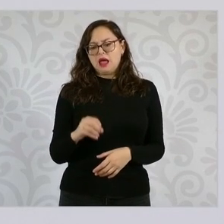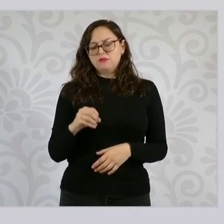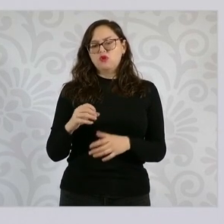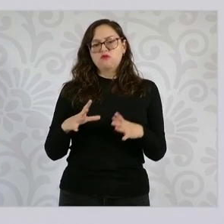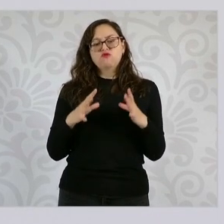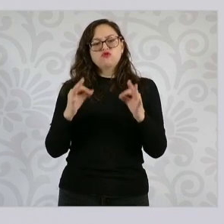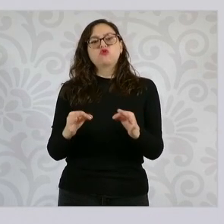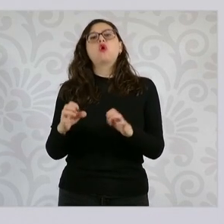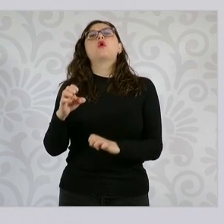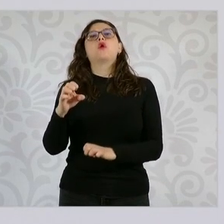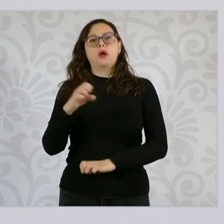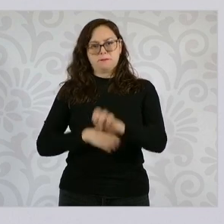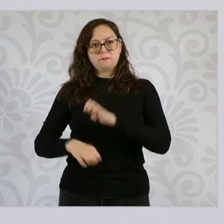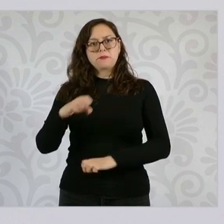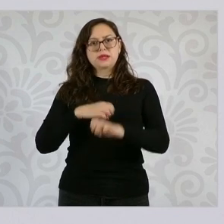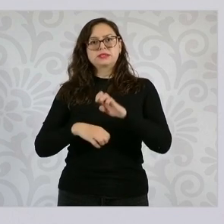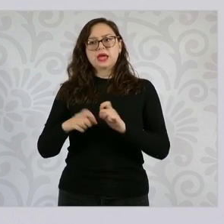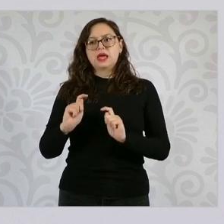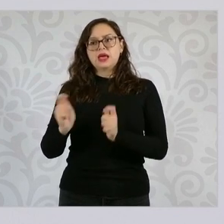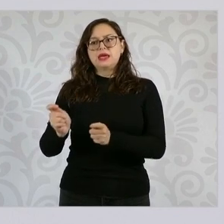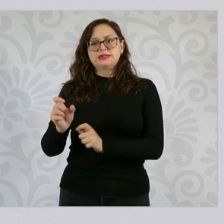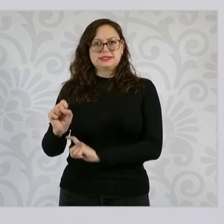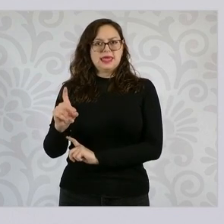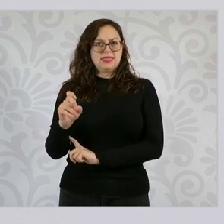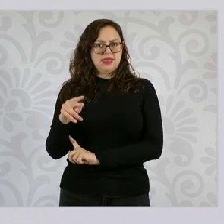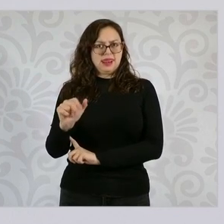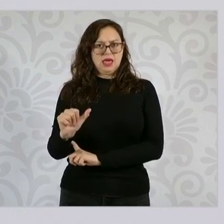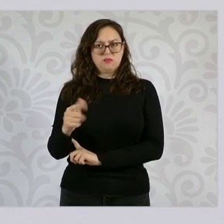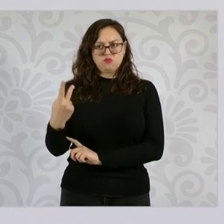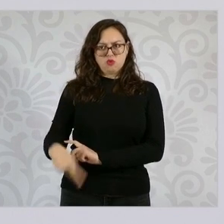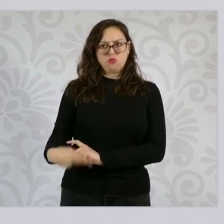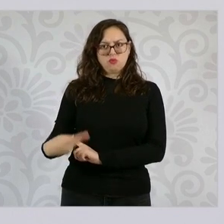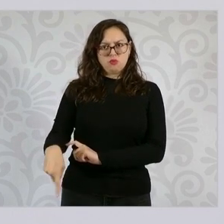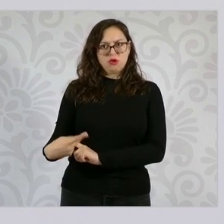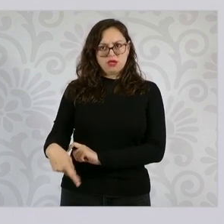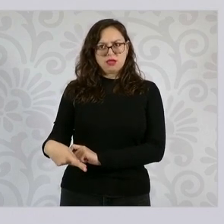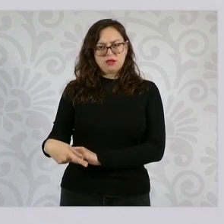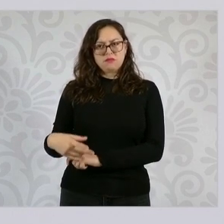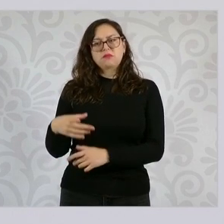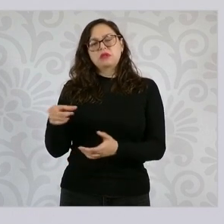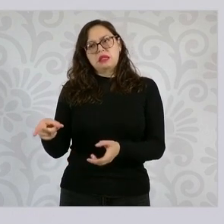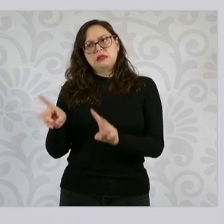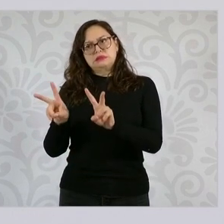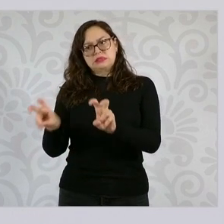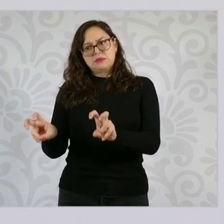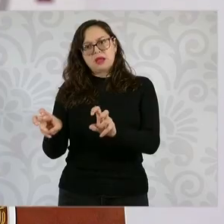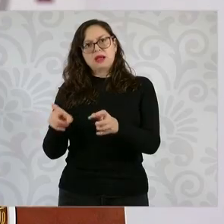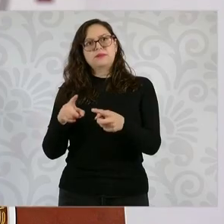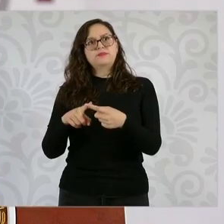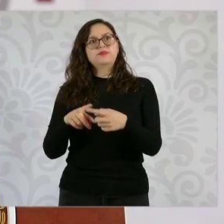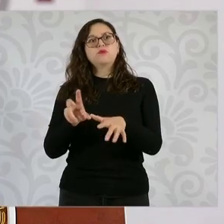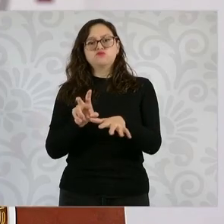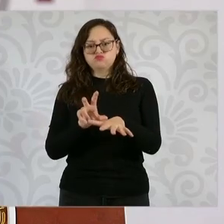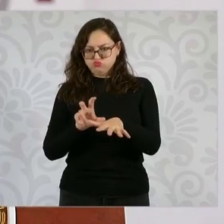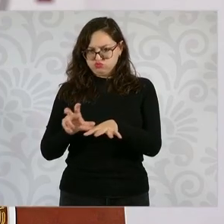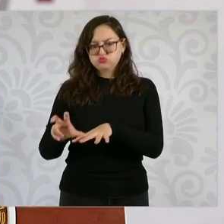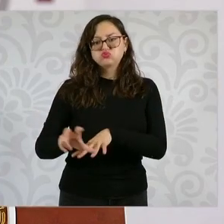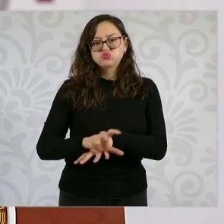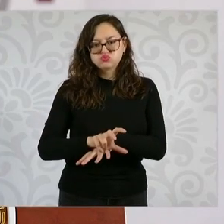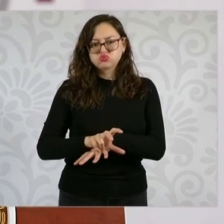la empresa que está hoy en la Secretaría de la Defensa Nacional. Ellos administran el Tren Maya.